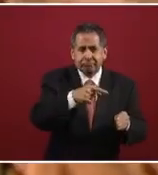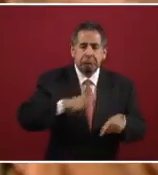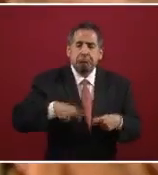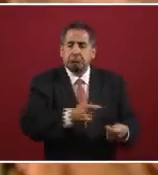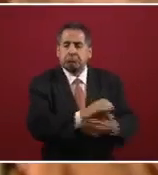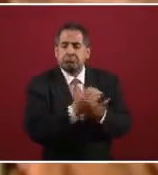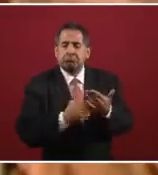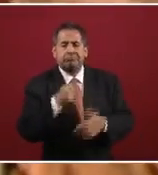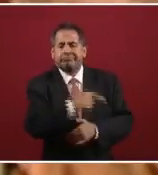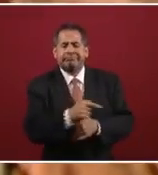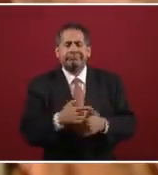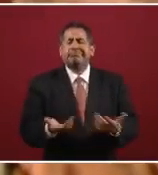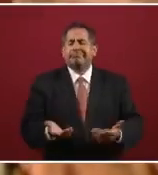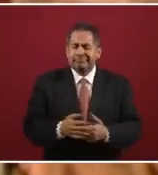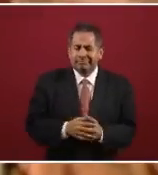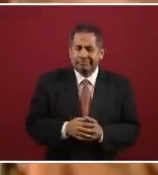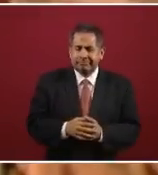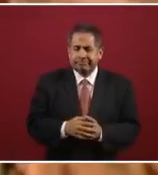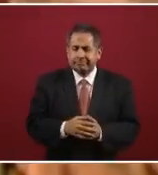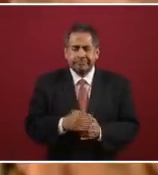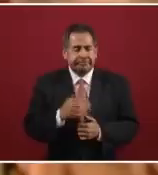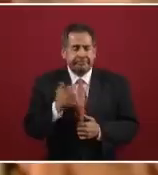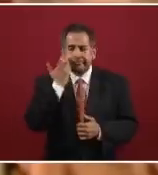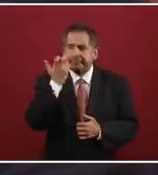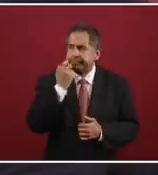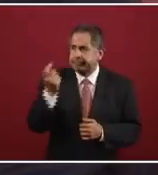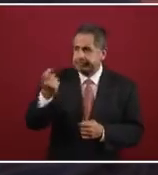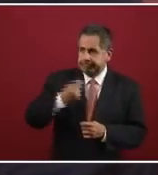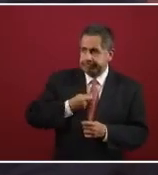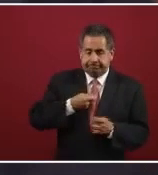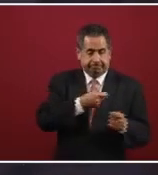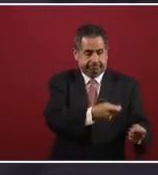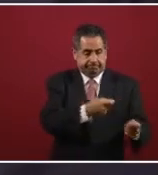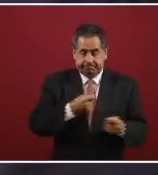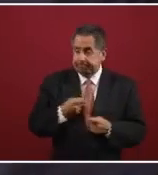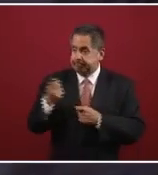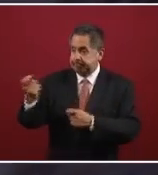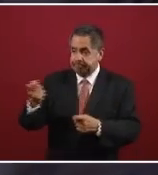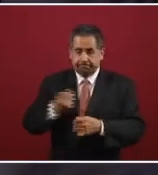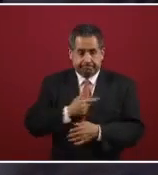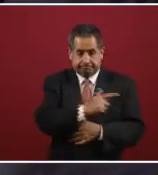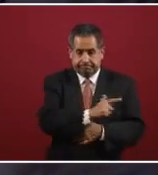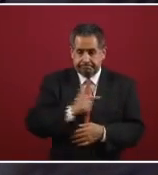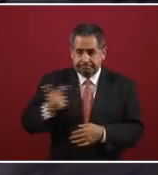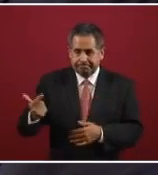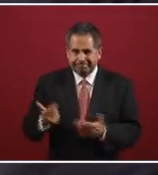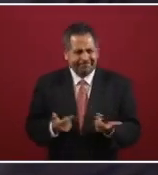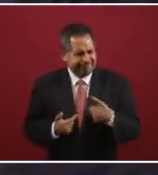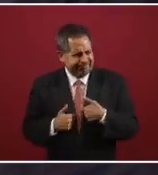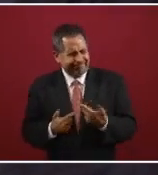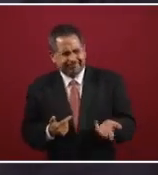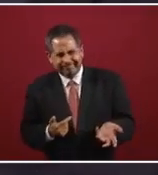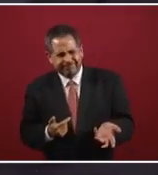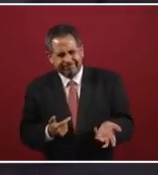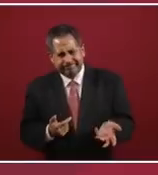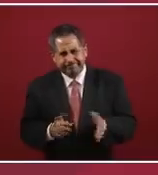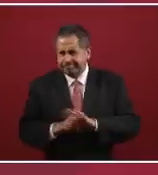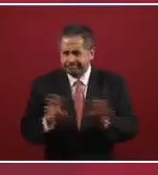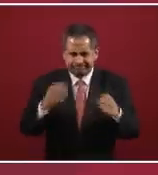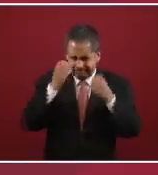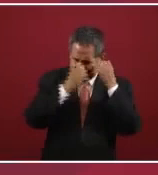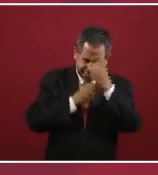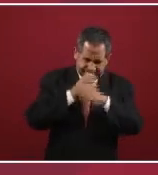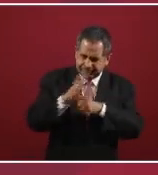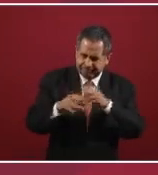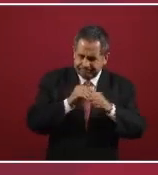sino a intermediarios que eran los influyentes estamos revisando todo